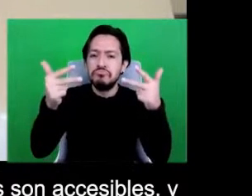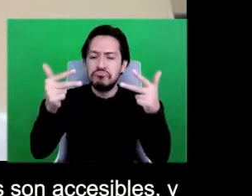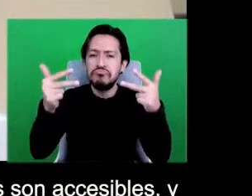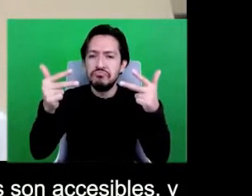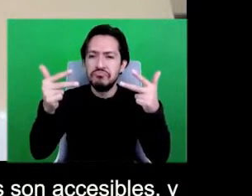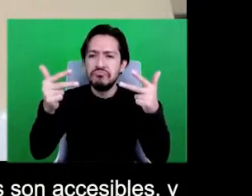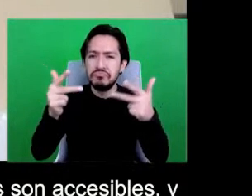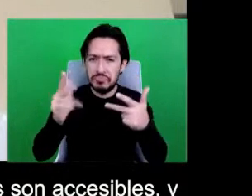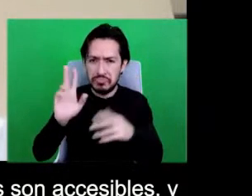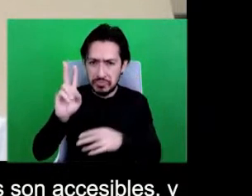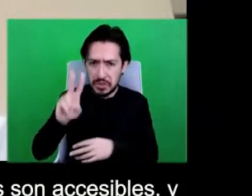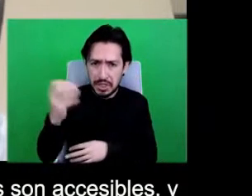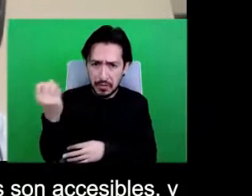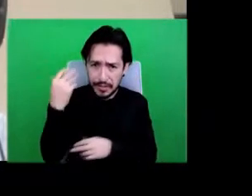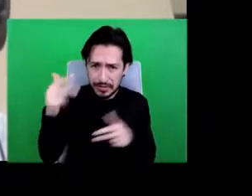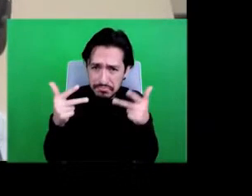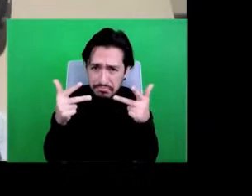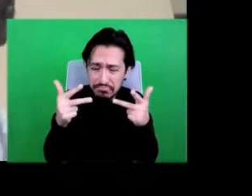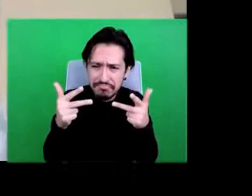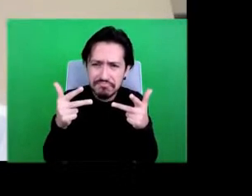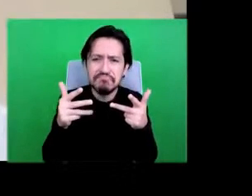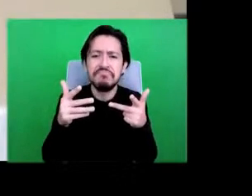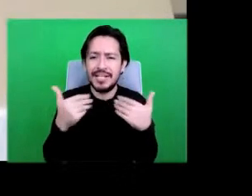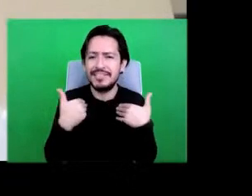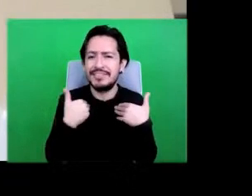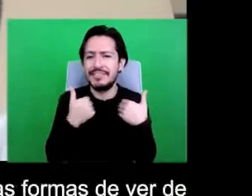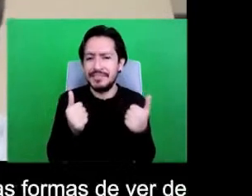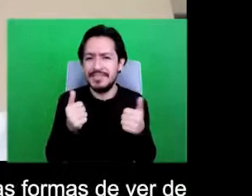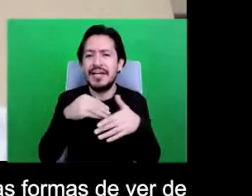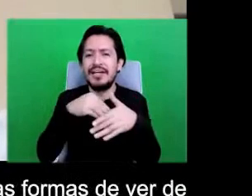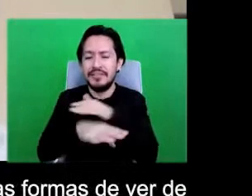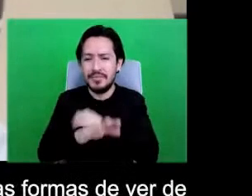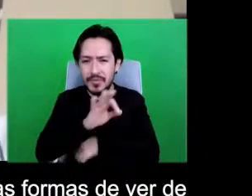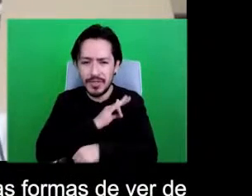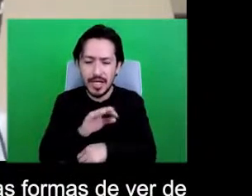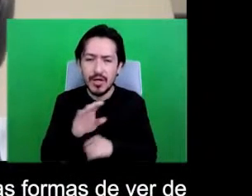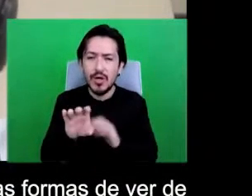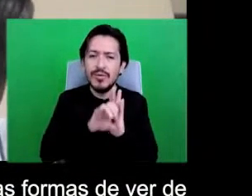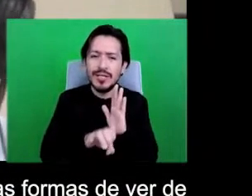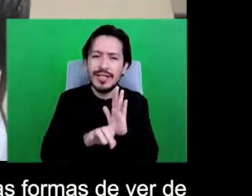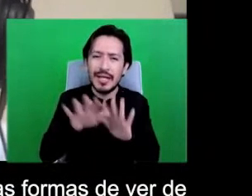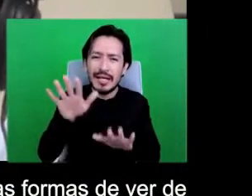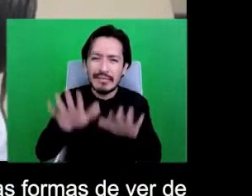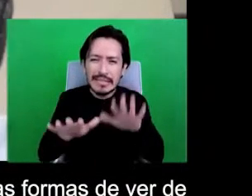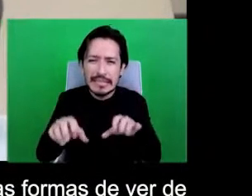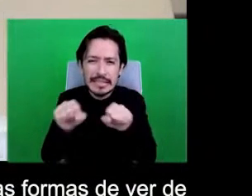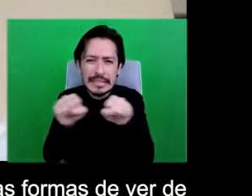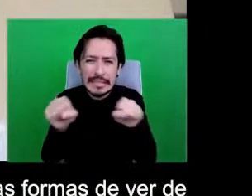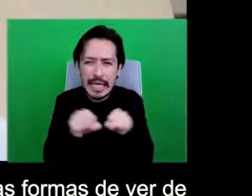de crecimiento, como por ejemplo en algunas salas que confundía muchísimo, pero